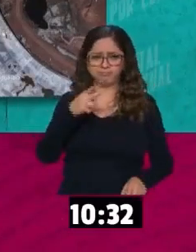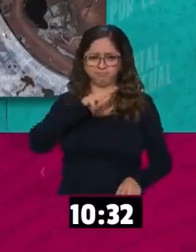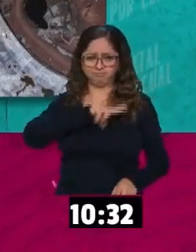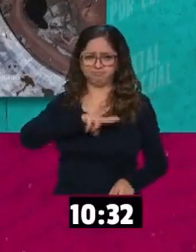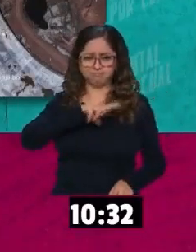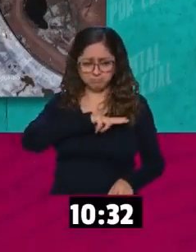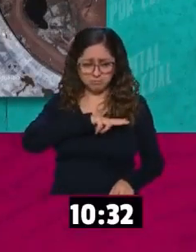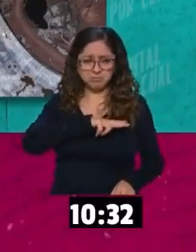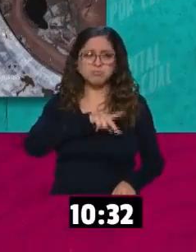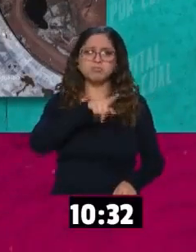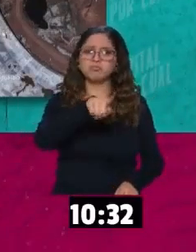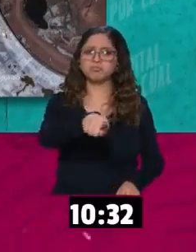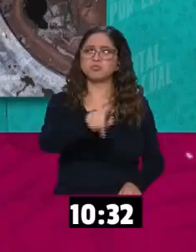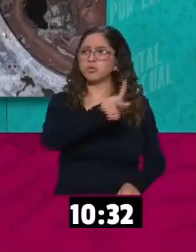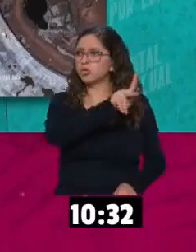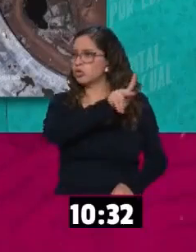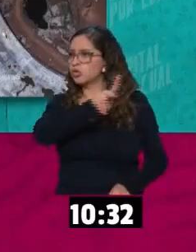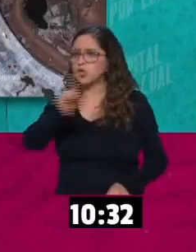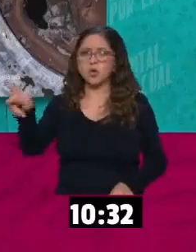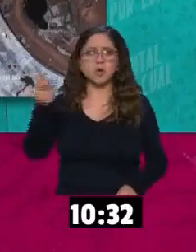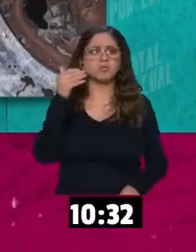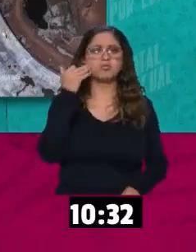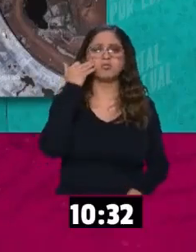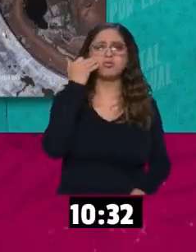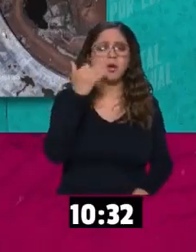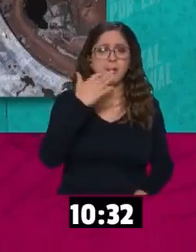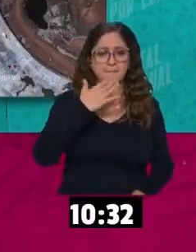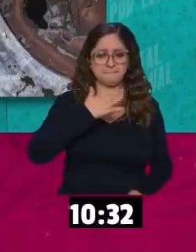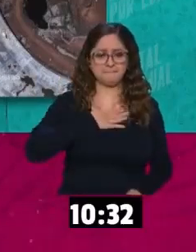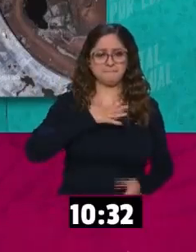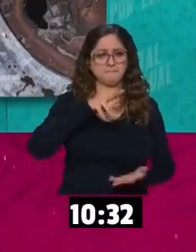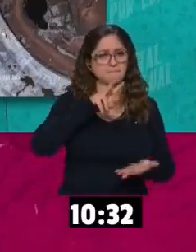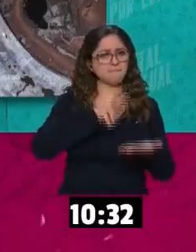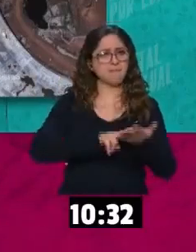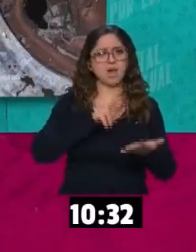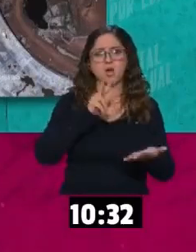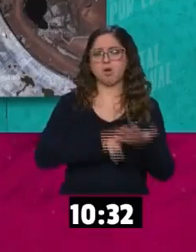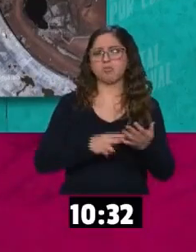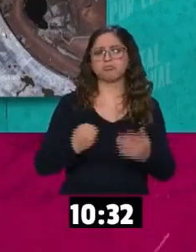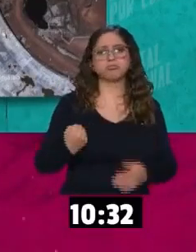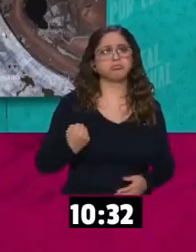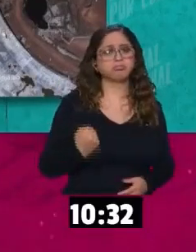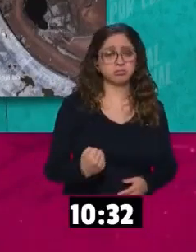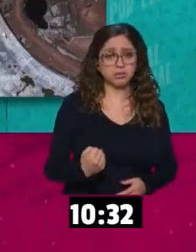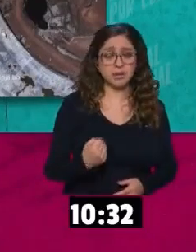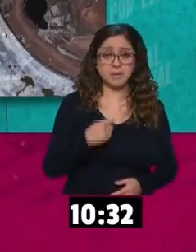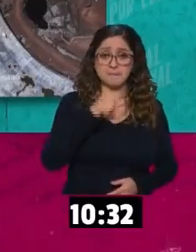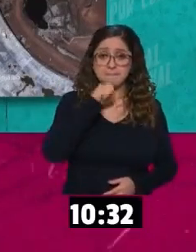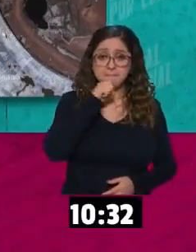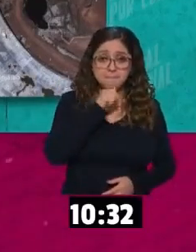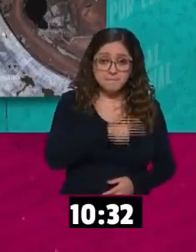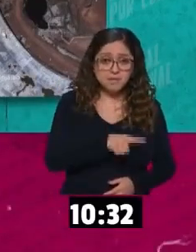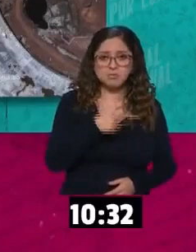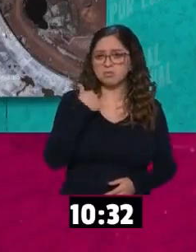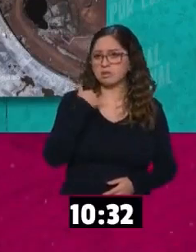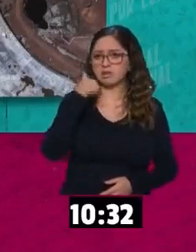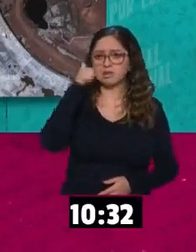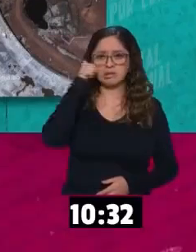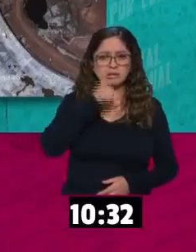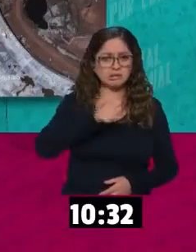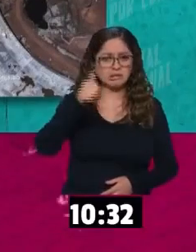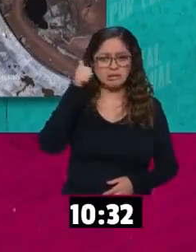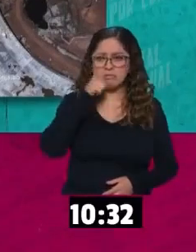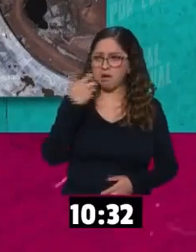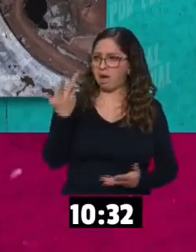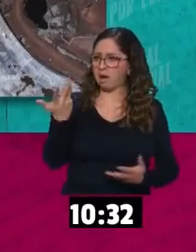demostrado que tengo mis principios firmes y que soy un hombre ético en el sentido estricto del término.